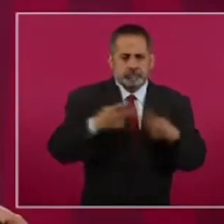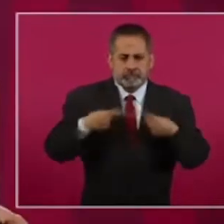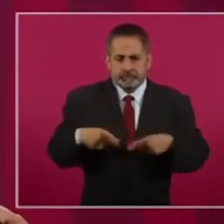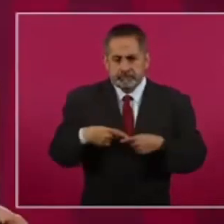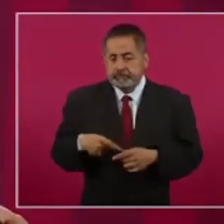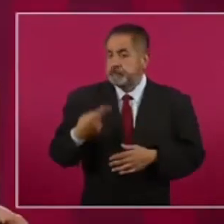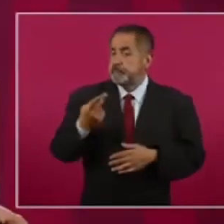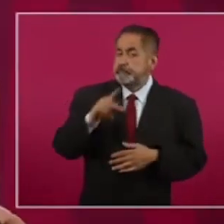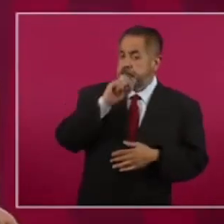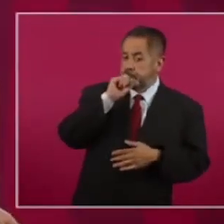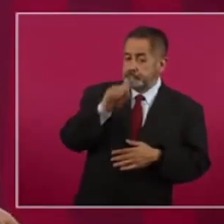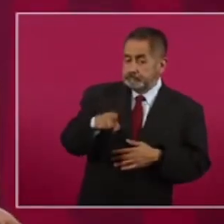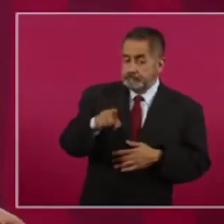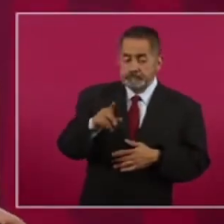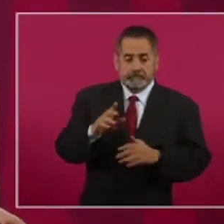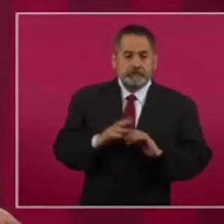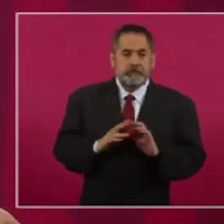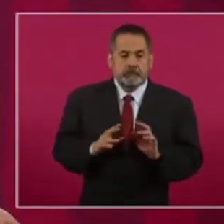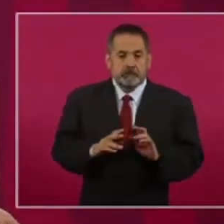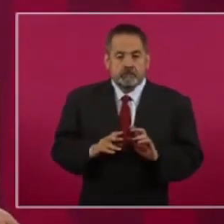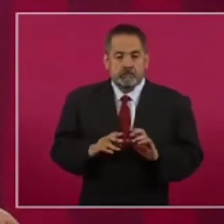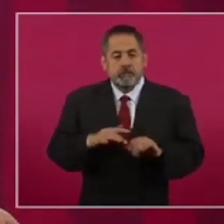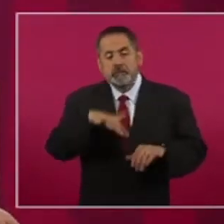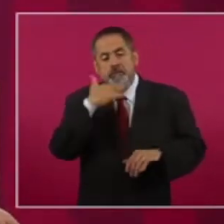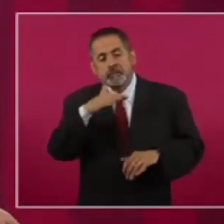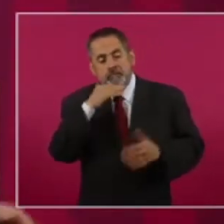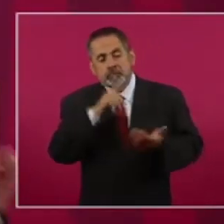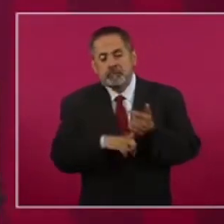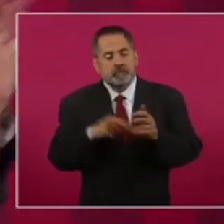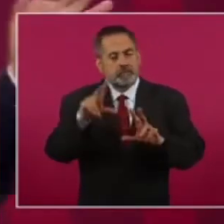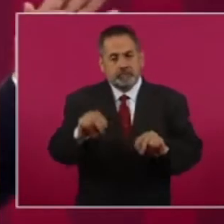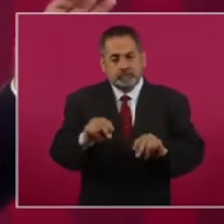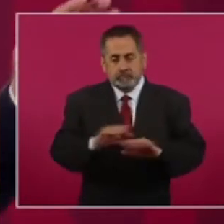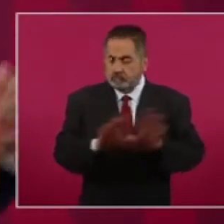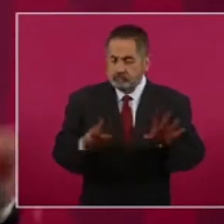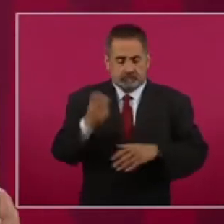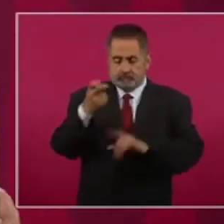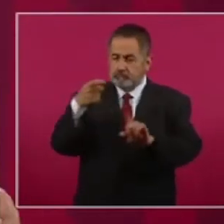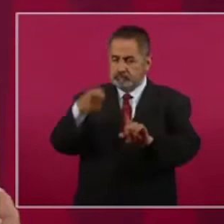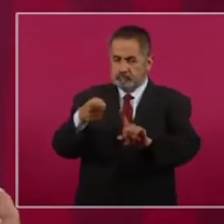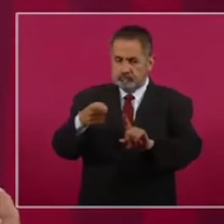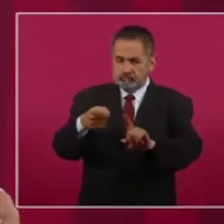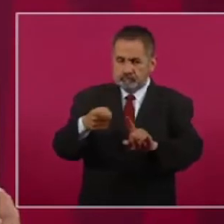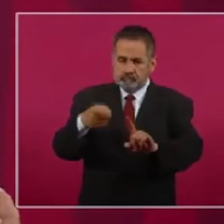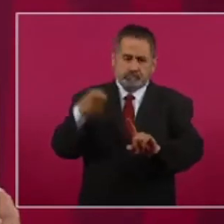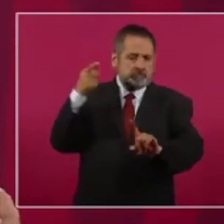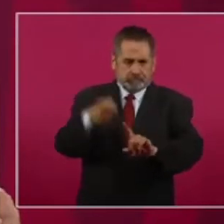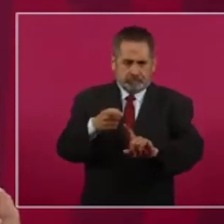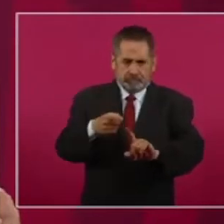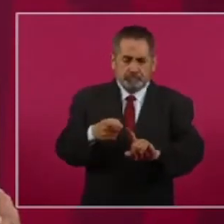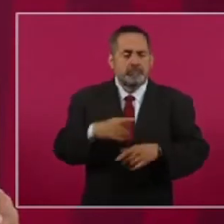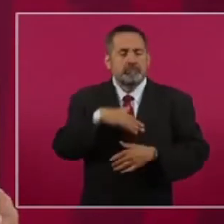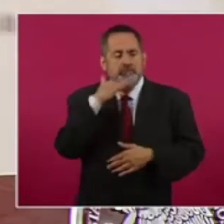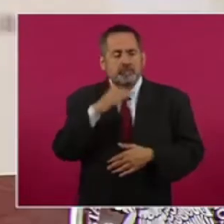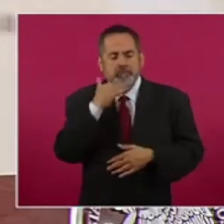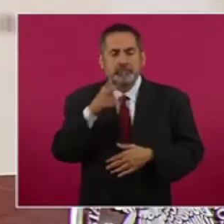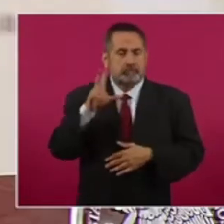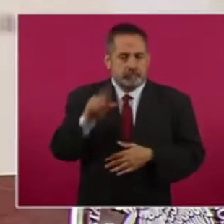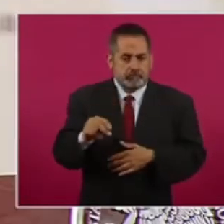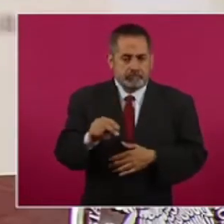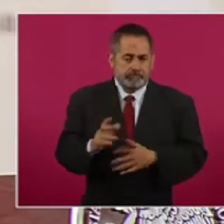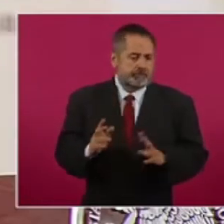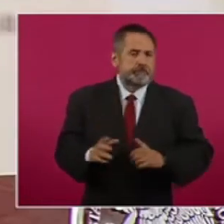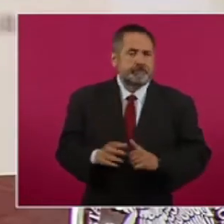mismo tiempo no permitir la corrupción. Efectivamente. Sí. O sea, eso es todo, porque